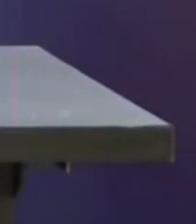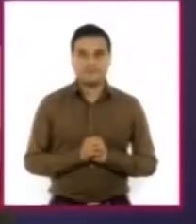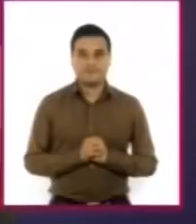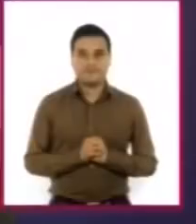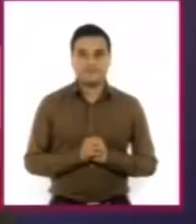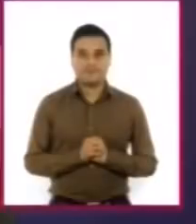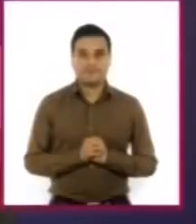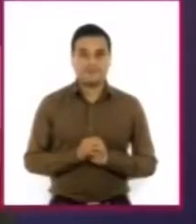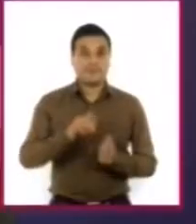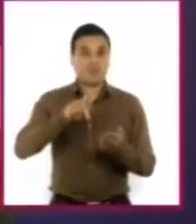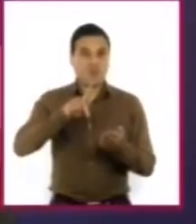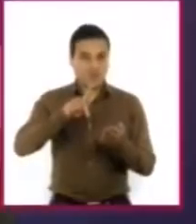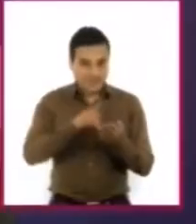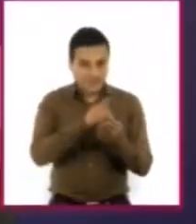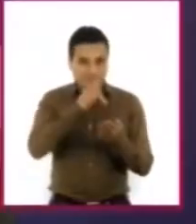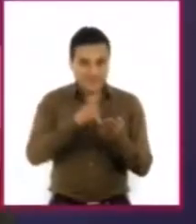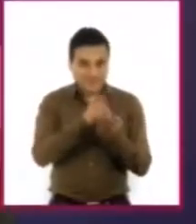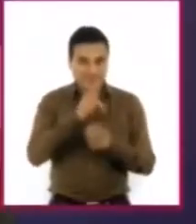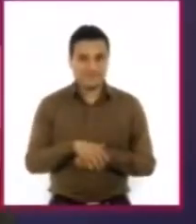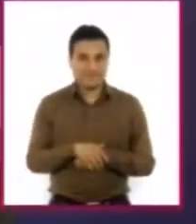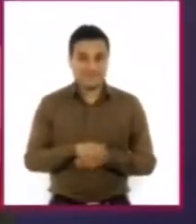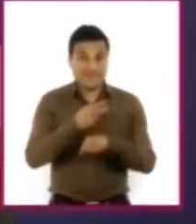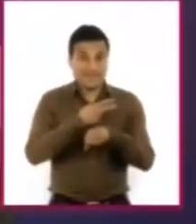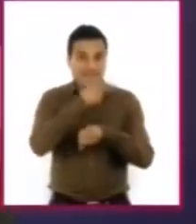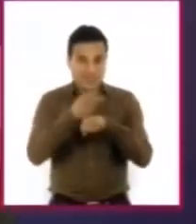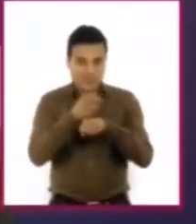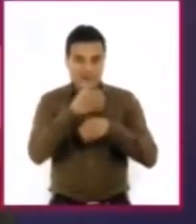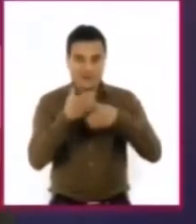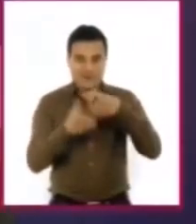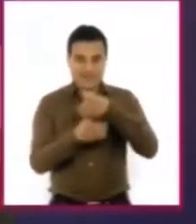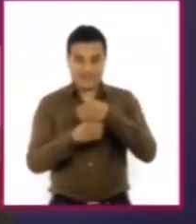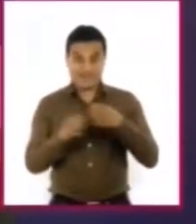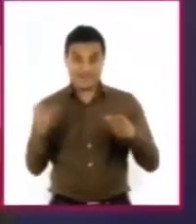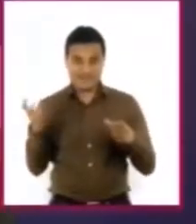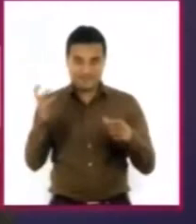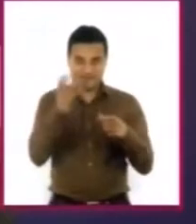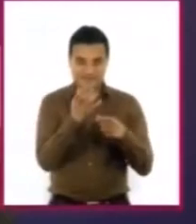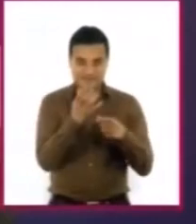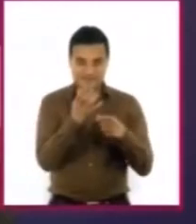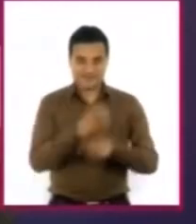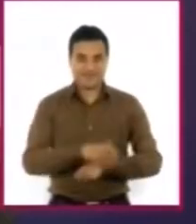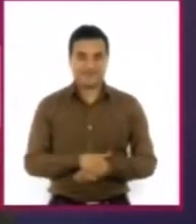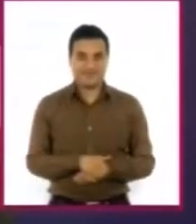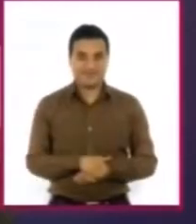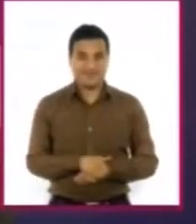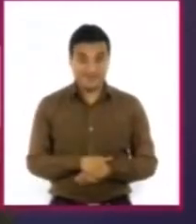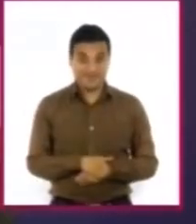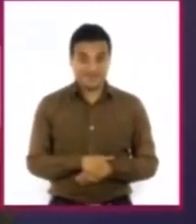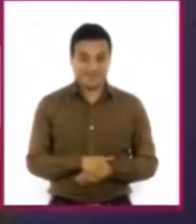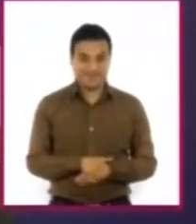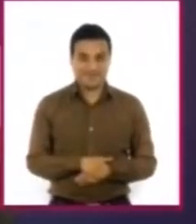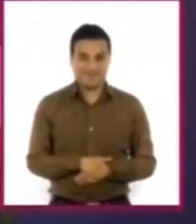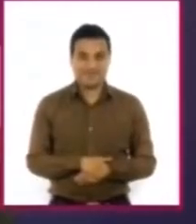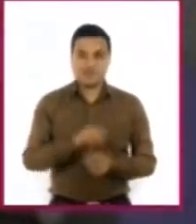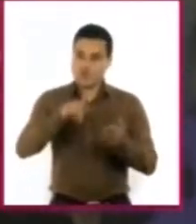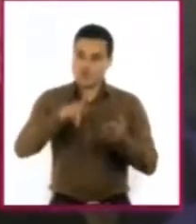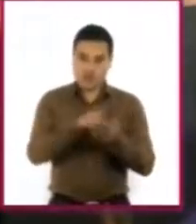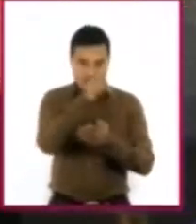Repetimos el procedimiento con el segundo objeto. Para esto, retiramos, regresamos todas las pesas